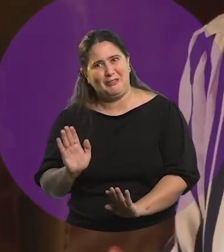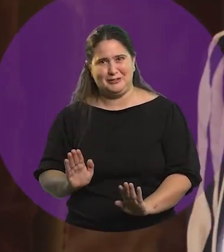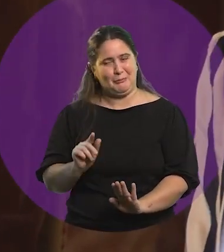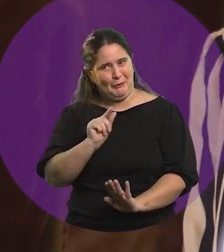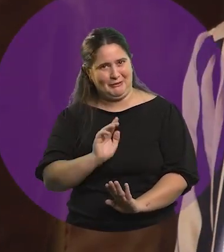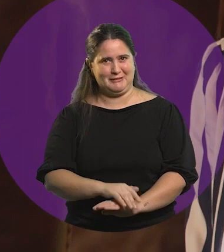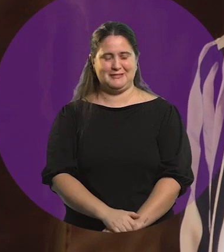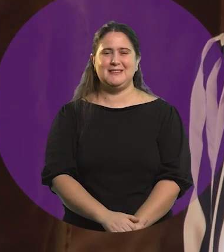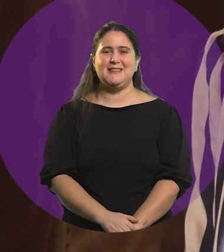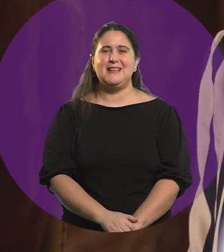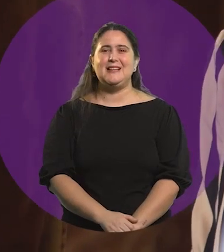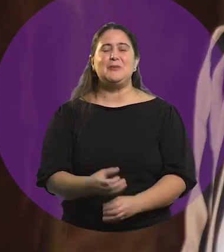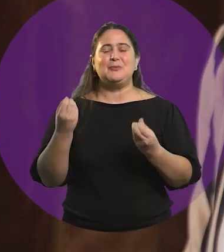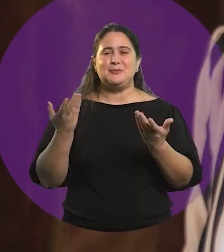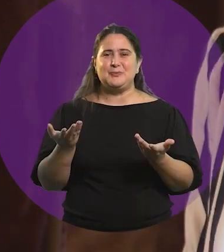Poco, tenemos poco.